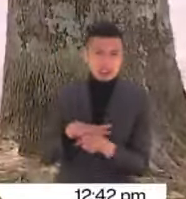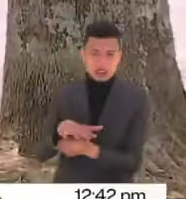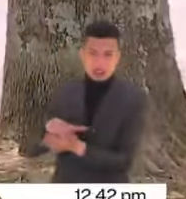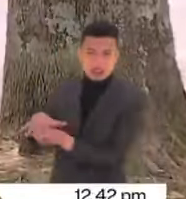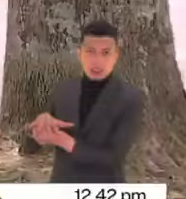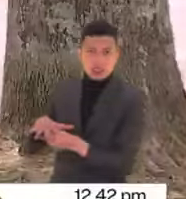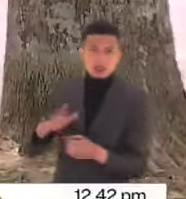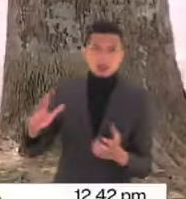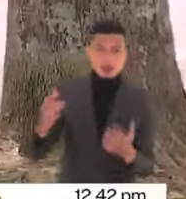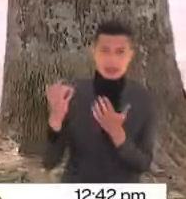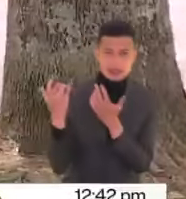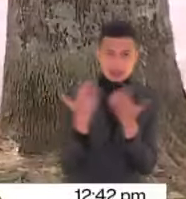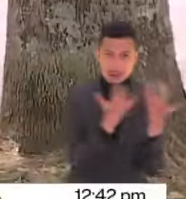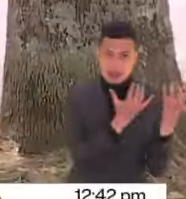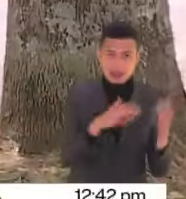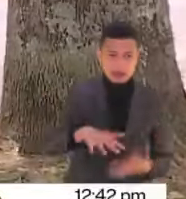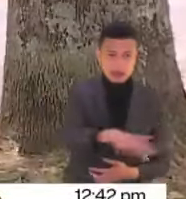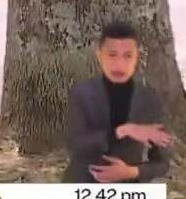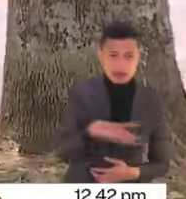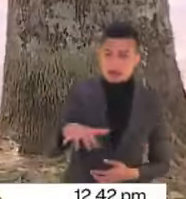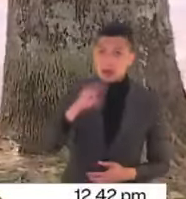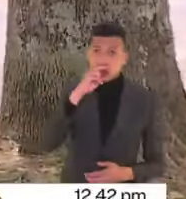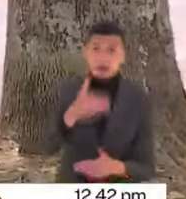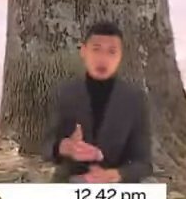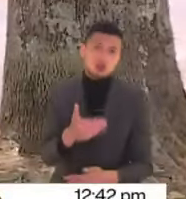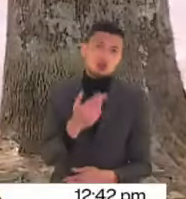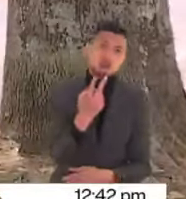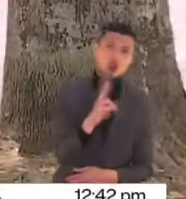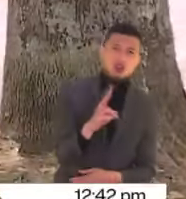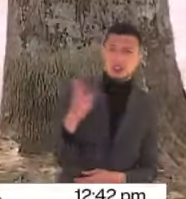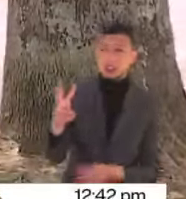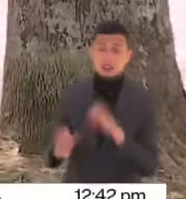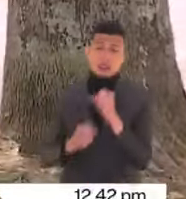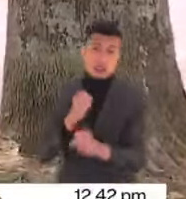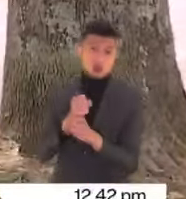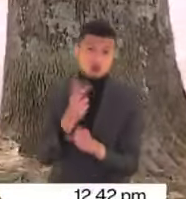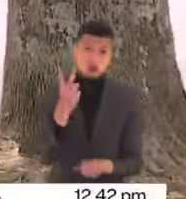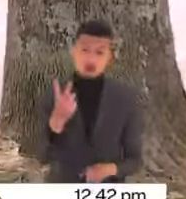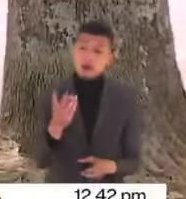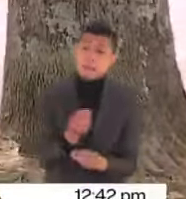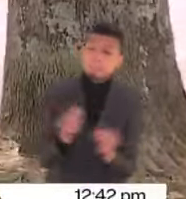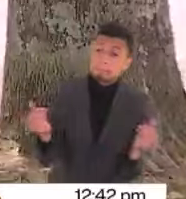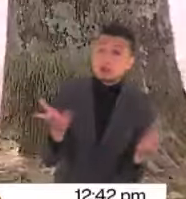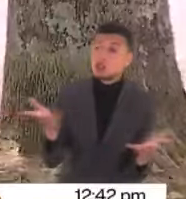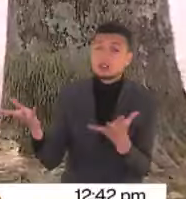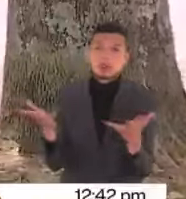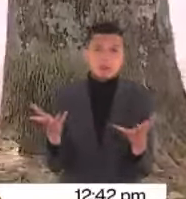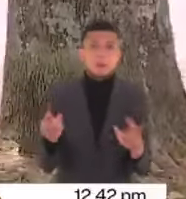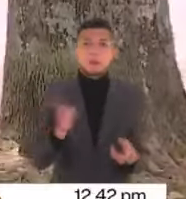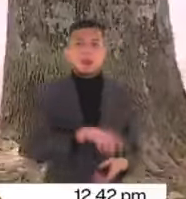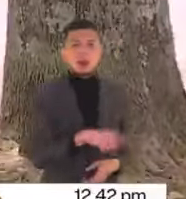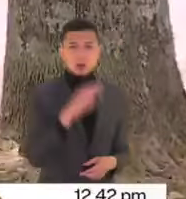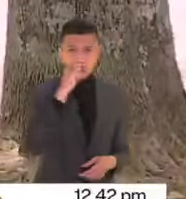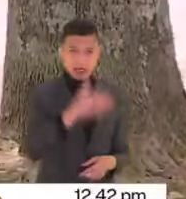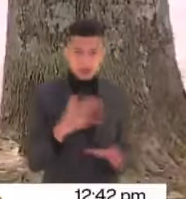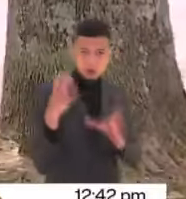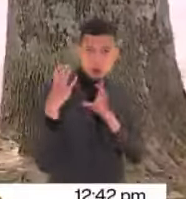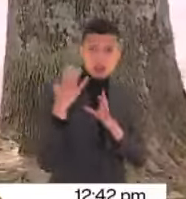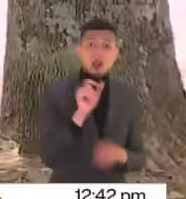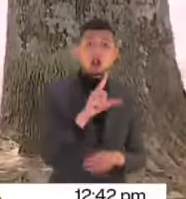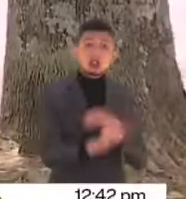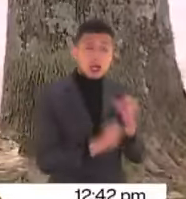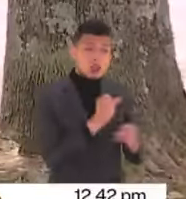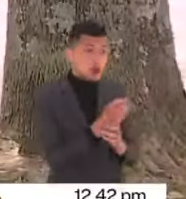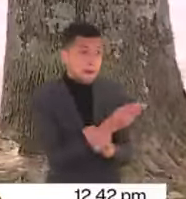Quilichao, niñas de 12 y 13 años, se desconoce su paradero. Y más recientemente aquí en Popayán, un niño de apenas 11 años